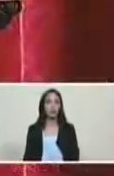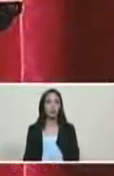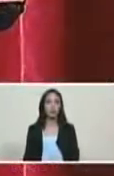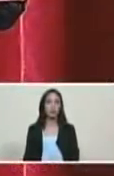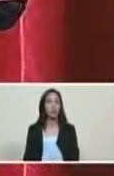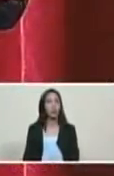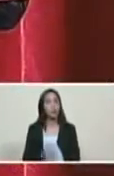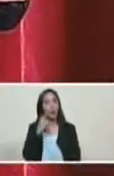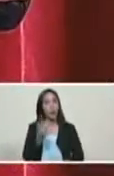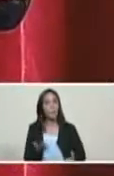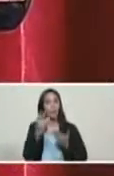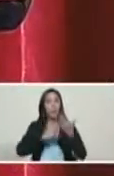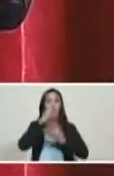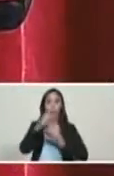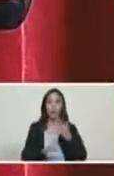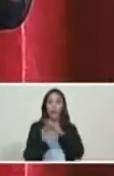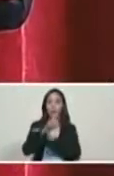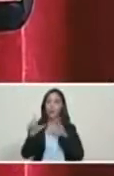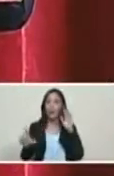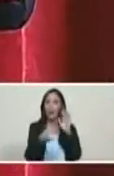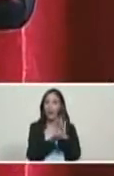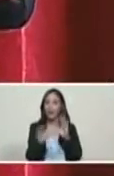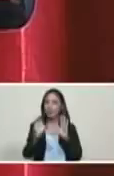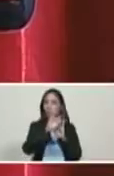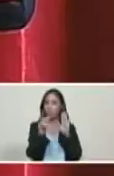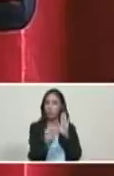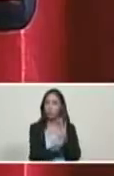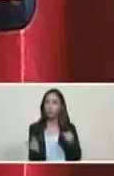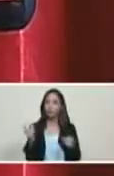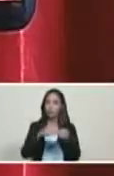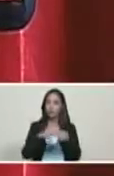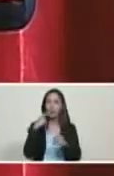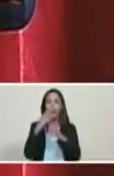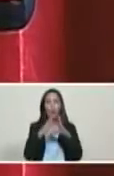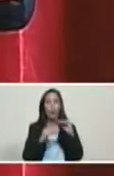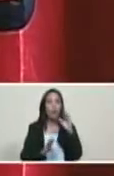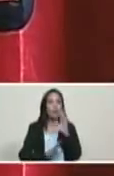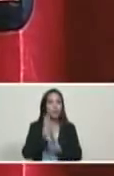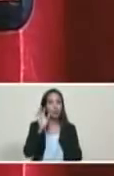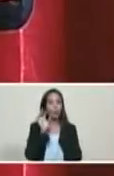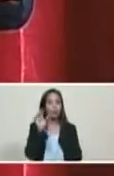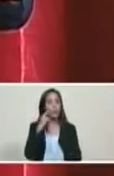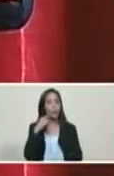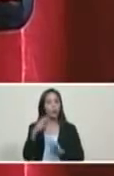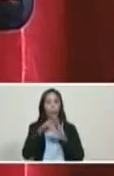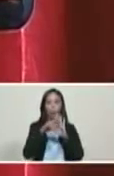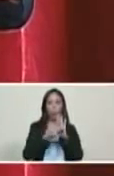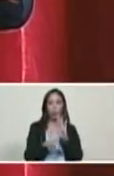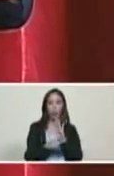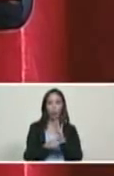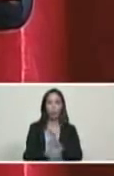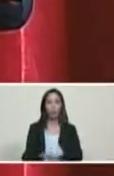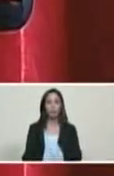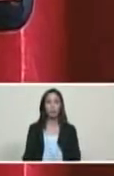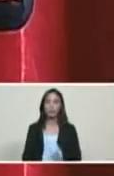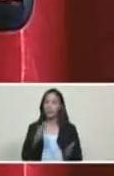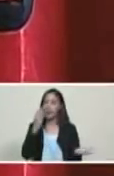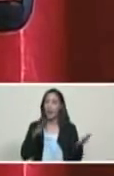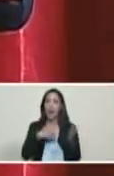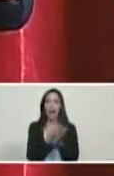de la Patria que se va a convertir en ley constitucional y que va a regir el desarrollo de nuestro país hasta